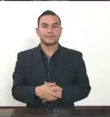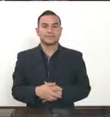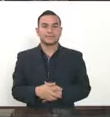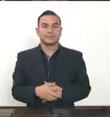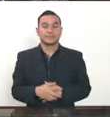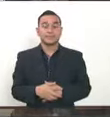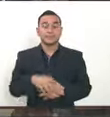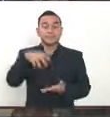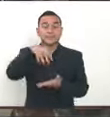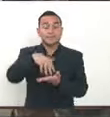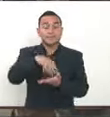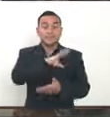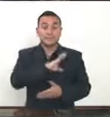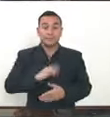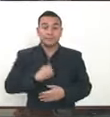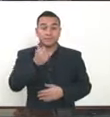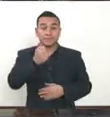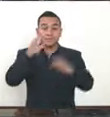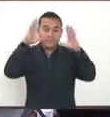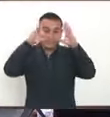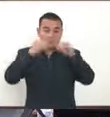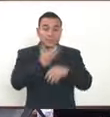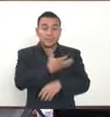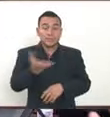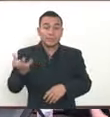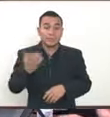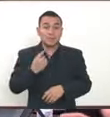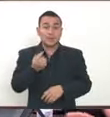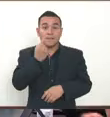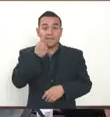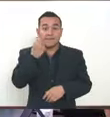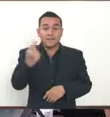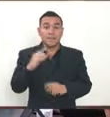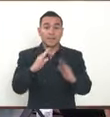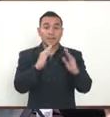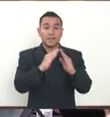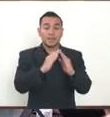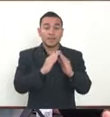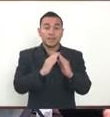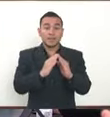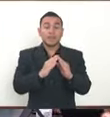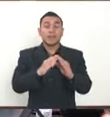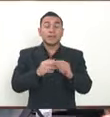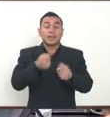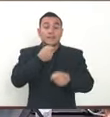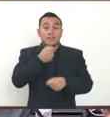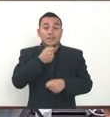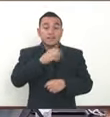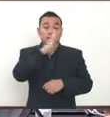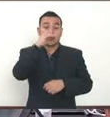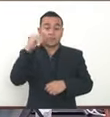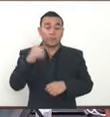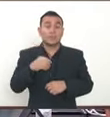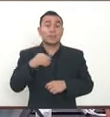Pueblo salvadoreño, buenas noches. Agradezco a toda la gente que nos permite llegar hasta sus casas a través de esta cadena nacional de radio y